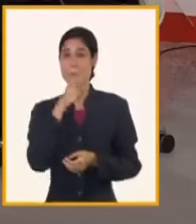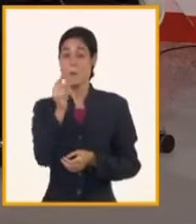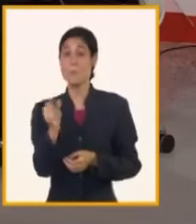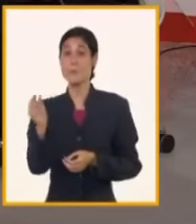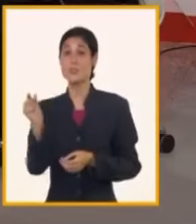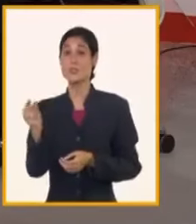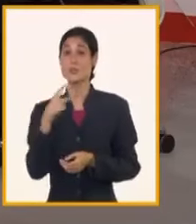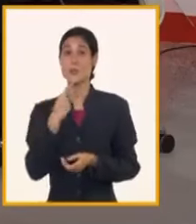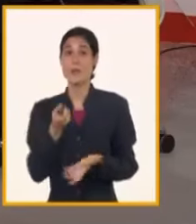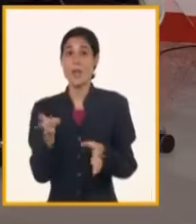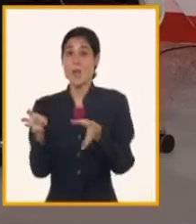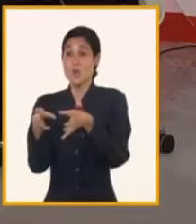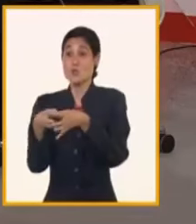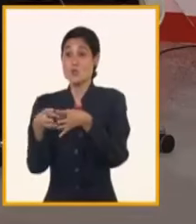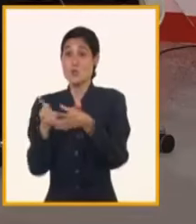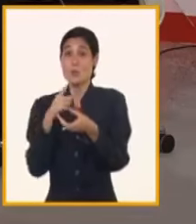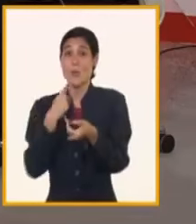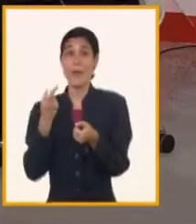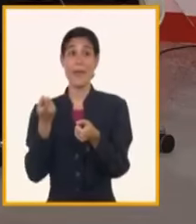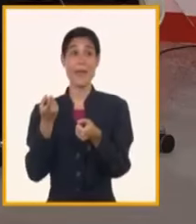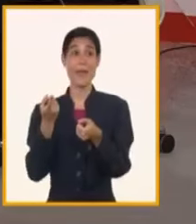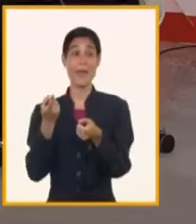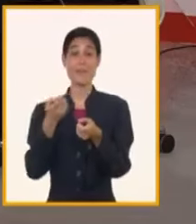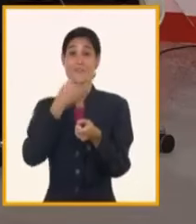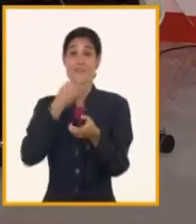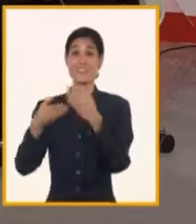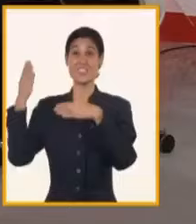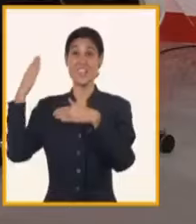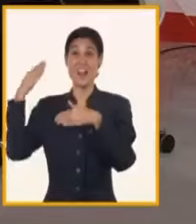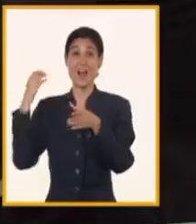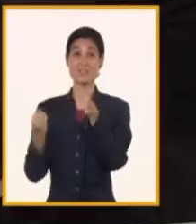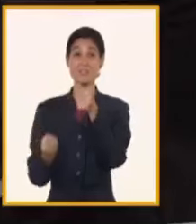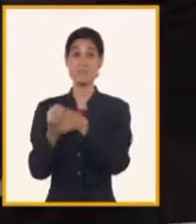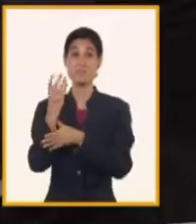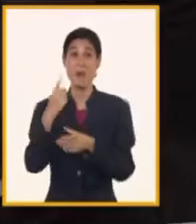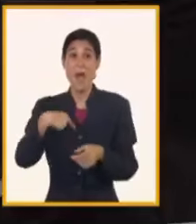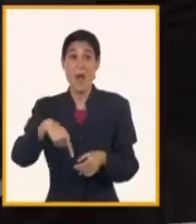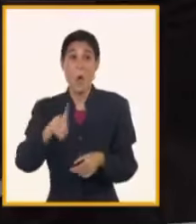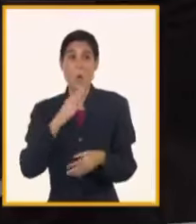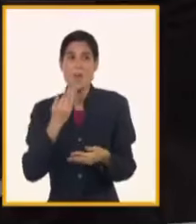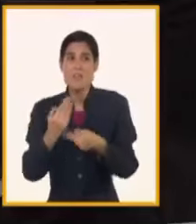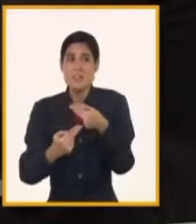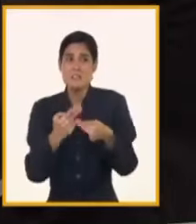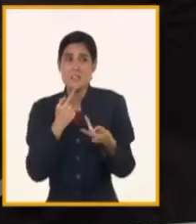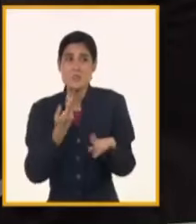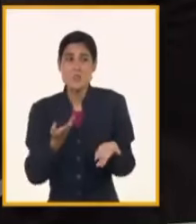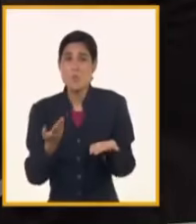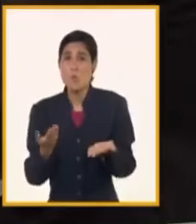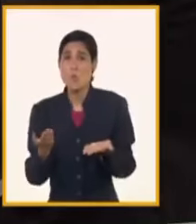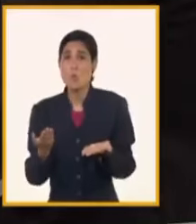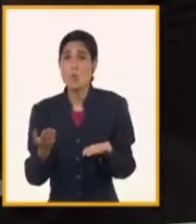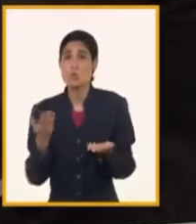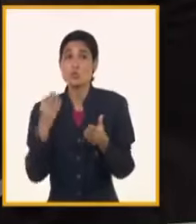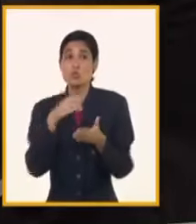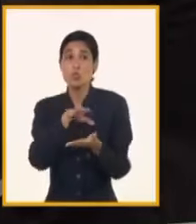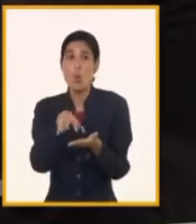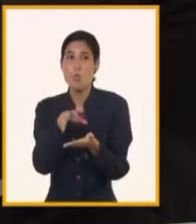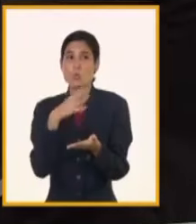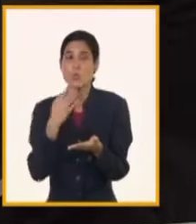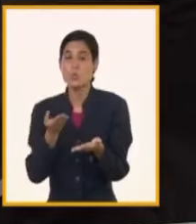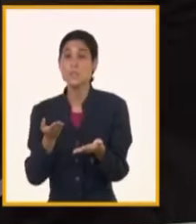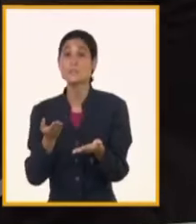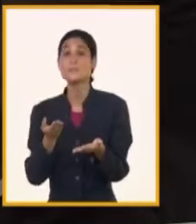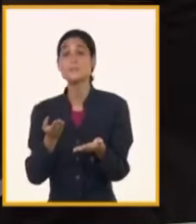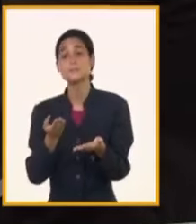los grupos electrógenos que creo es es el problema lo que hablaba ahorita usted es que no podía usar el